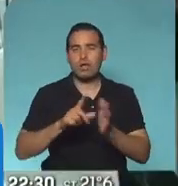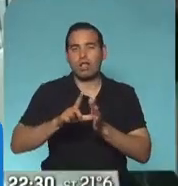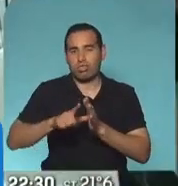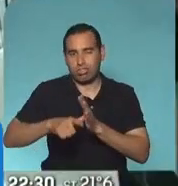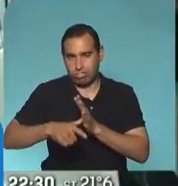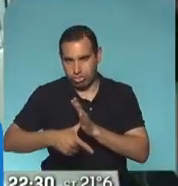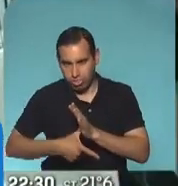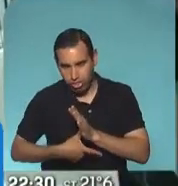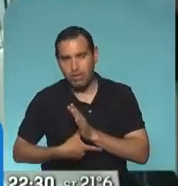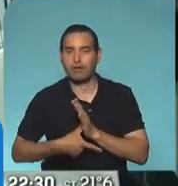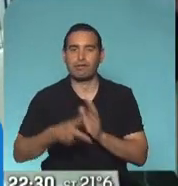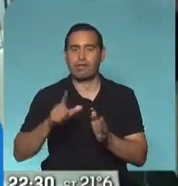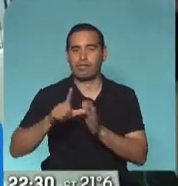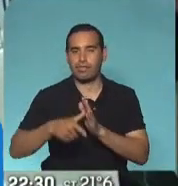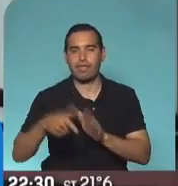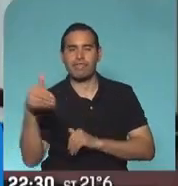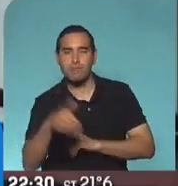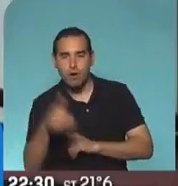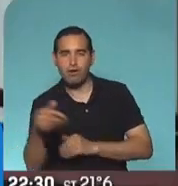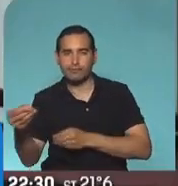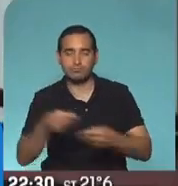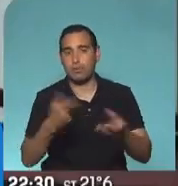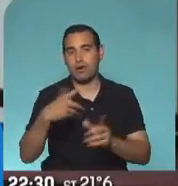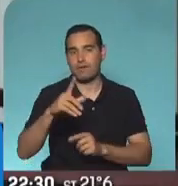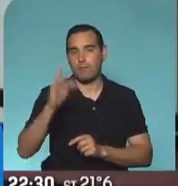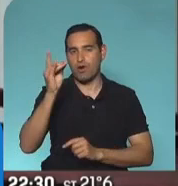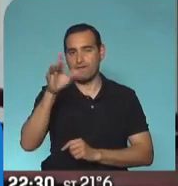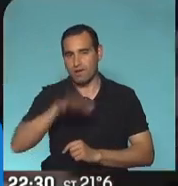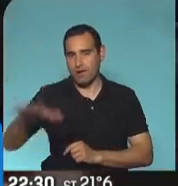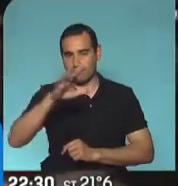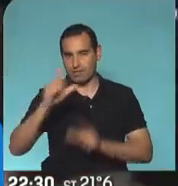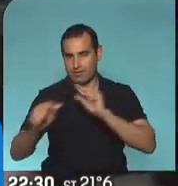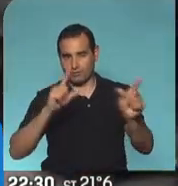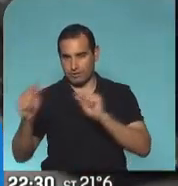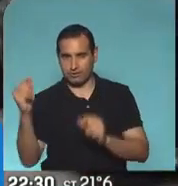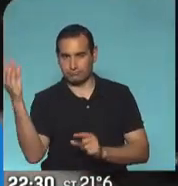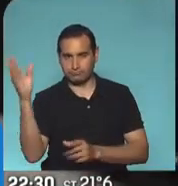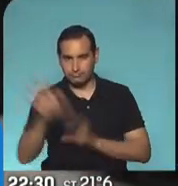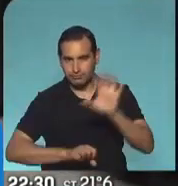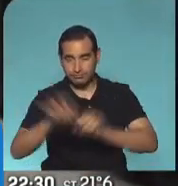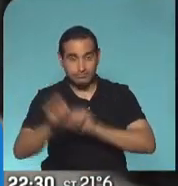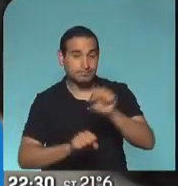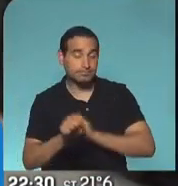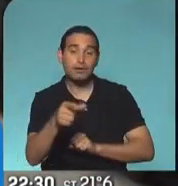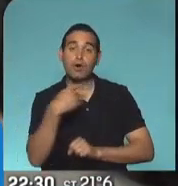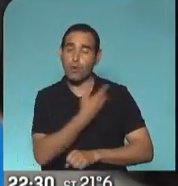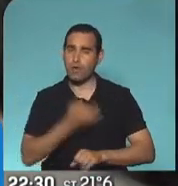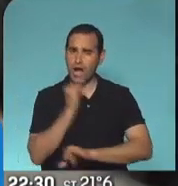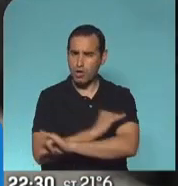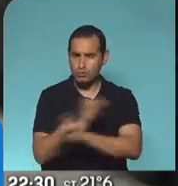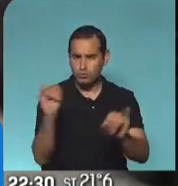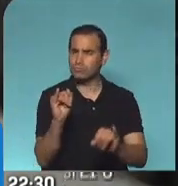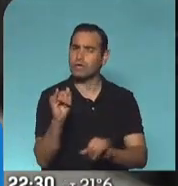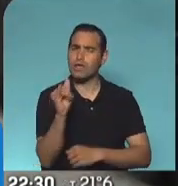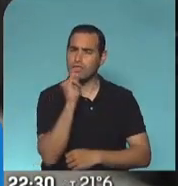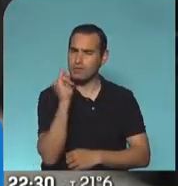con actas que llegan con retraso por las características geográficas de Bolivia. Desde el gobierno denunciaron que detrás de las acusaciones por